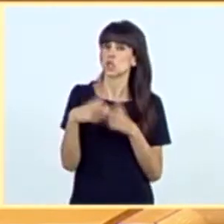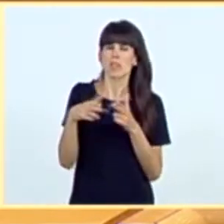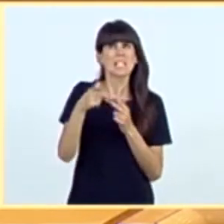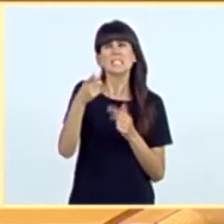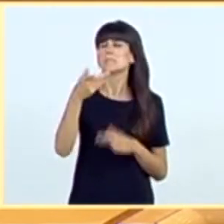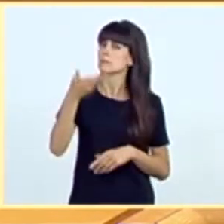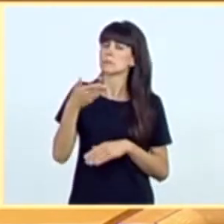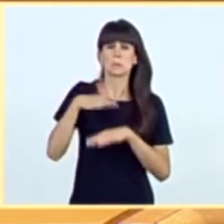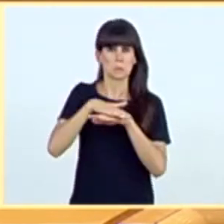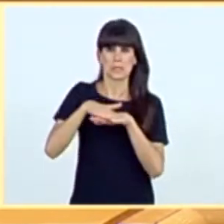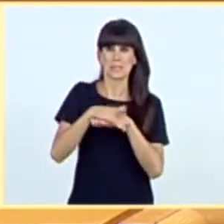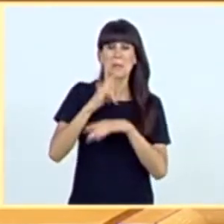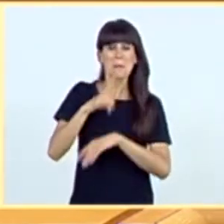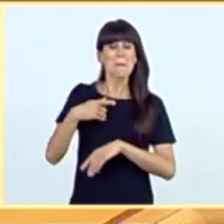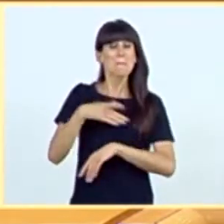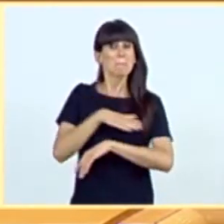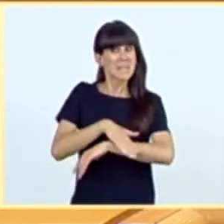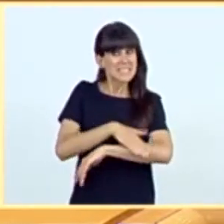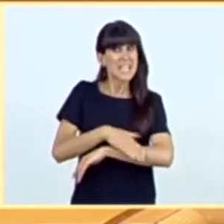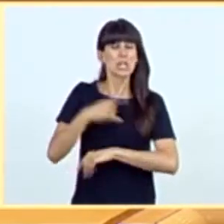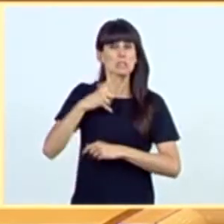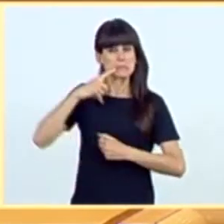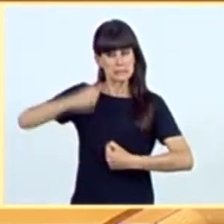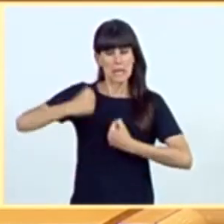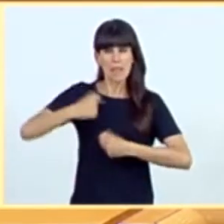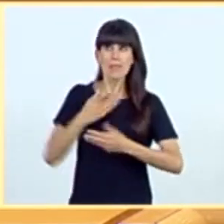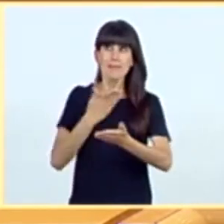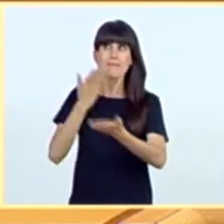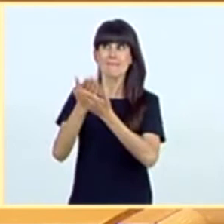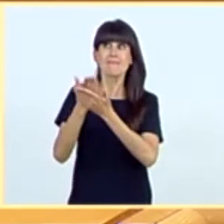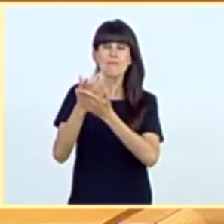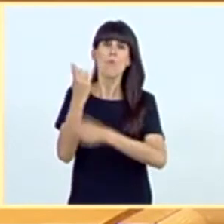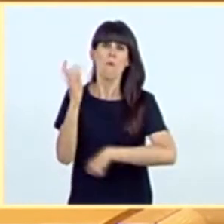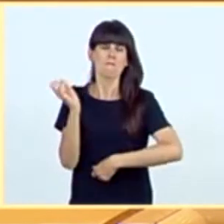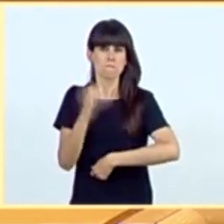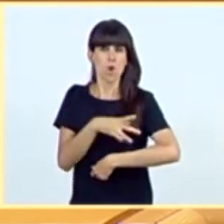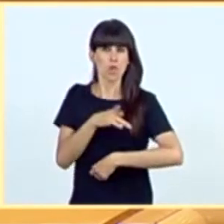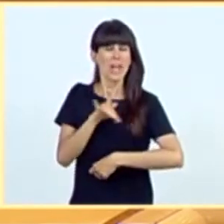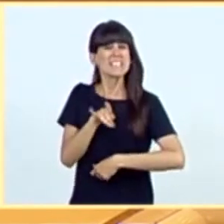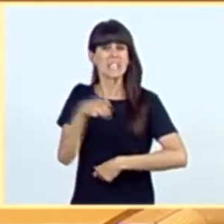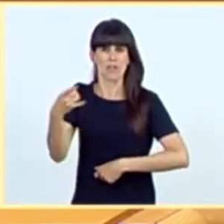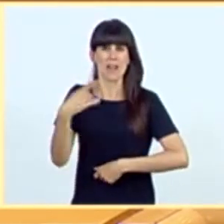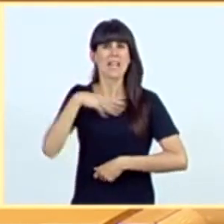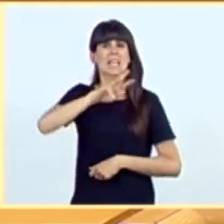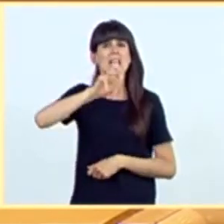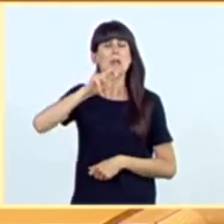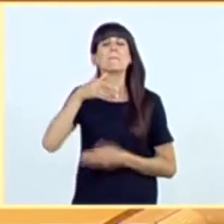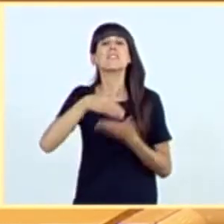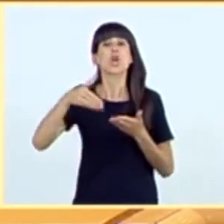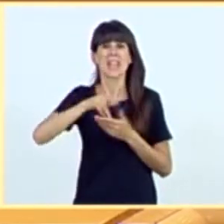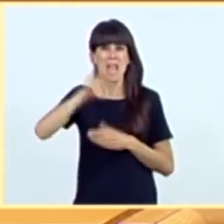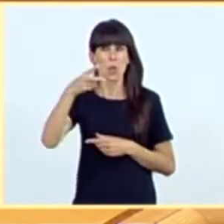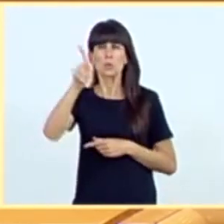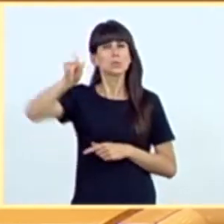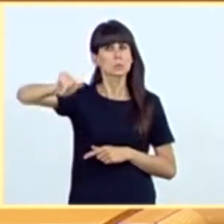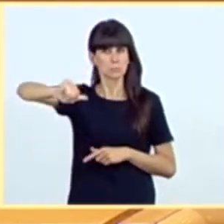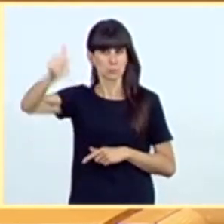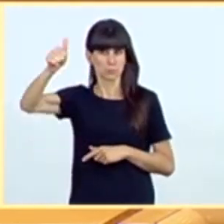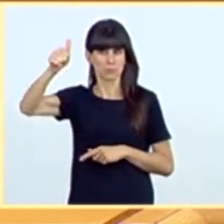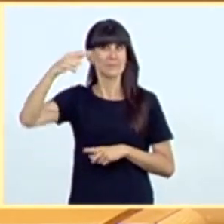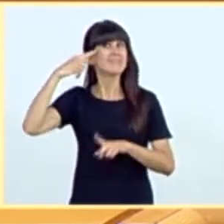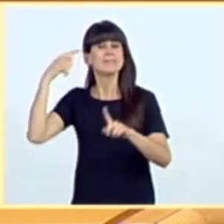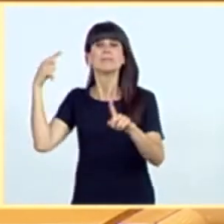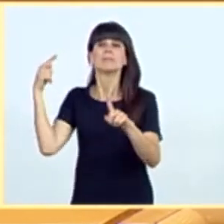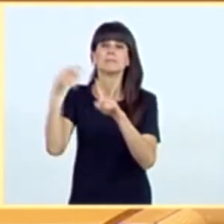esenciales. El Ministerio de Sanidad, a propuesta nuestra, aprobó un fondo social extraordinario dotado de 300 millones de euros, dedicado, entre